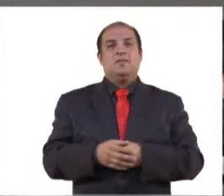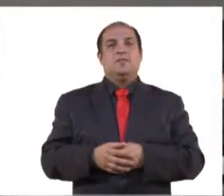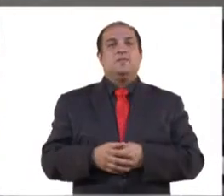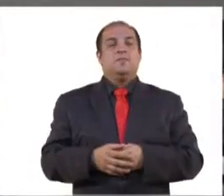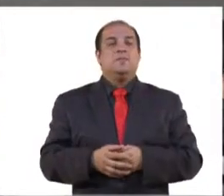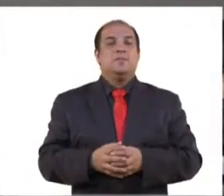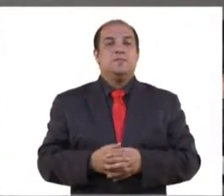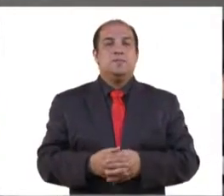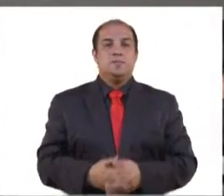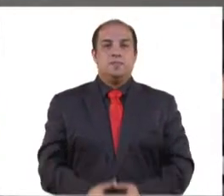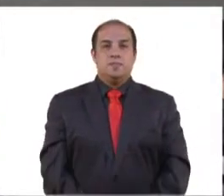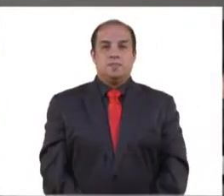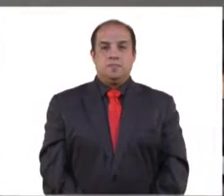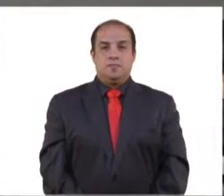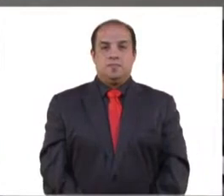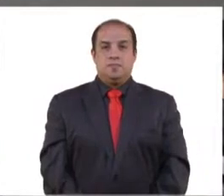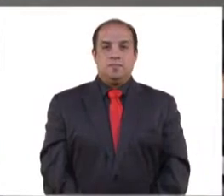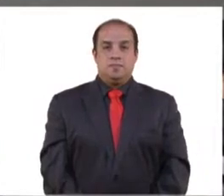Sí.